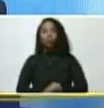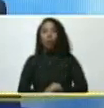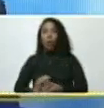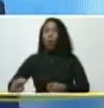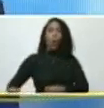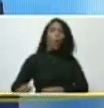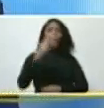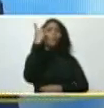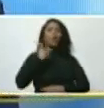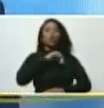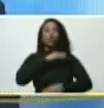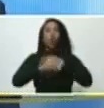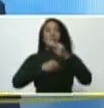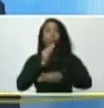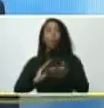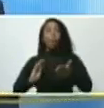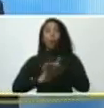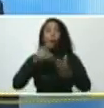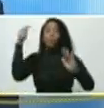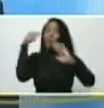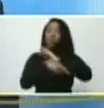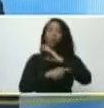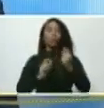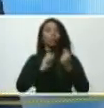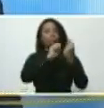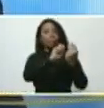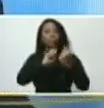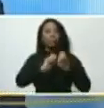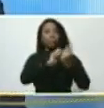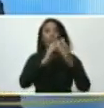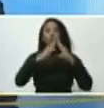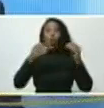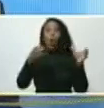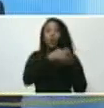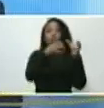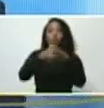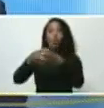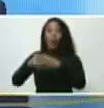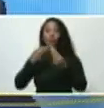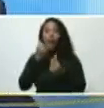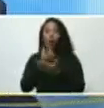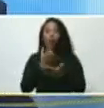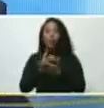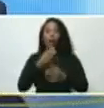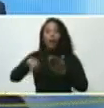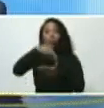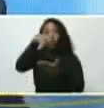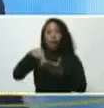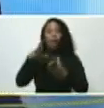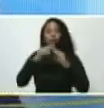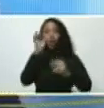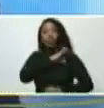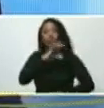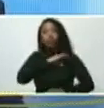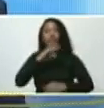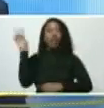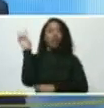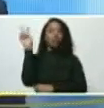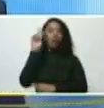primero que hicimos es establecer un profundo diálogo con todos los sectores de la economía nacional, con toda la sociedad venezolana,